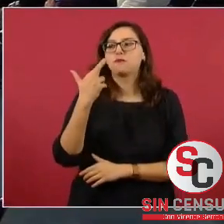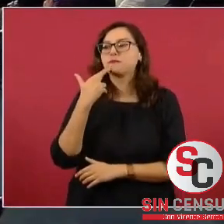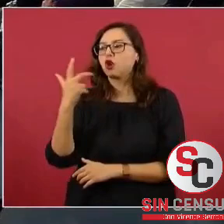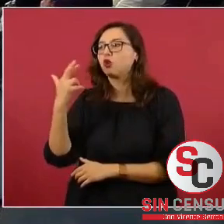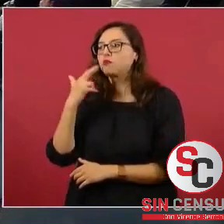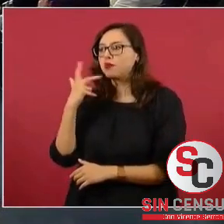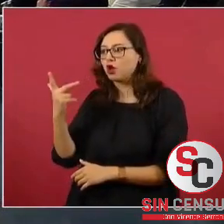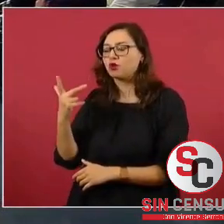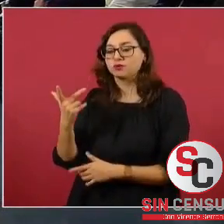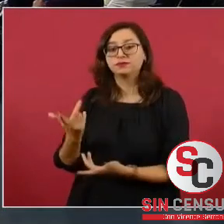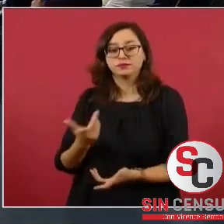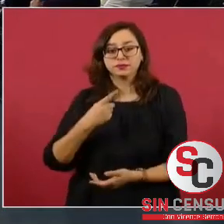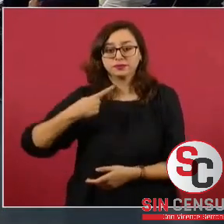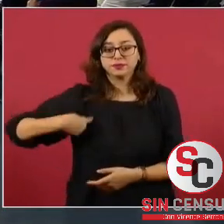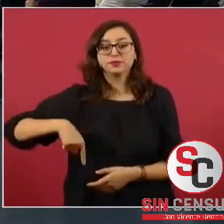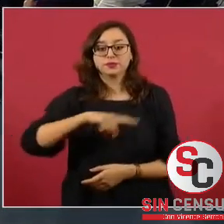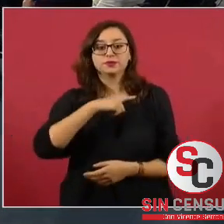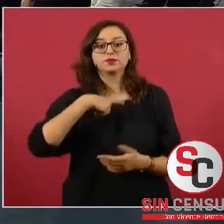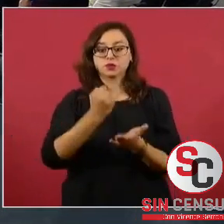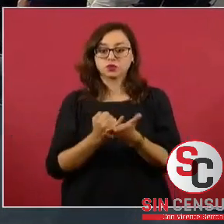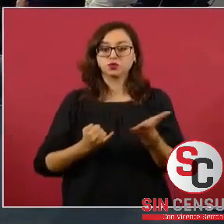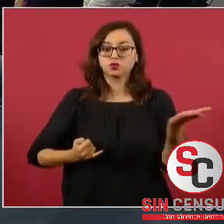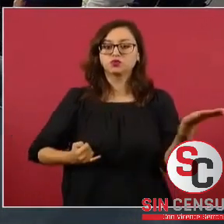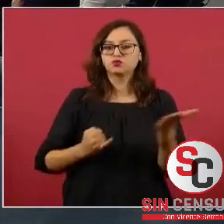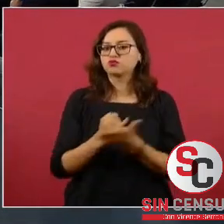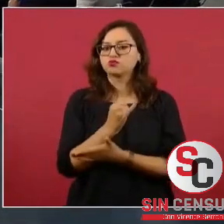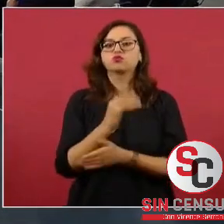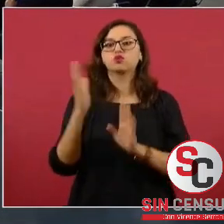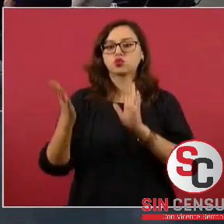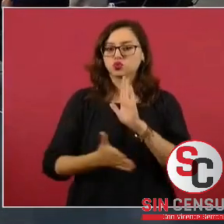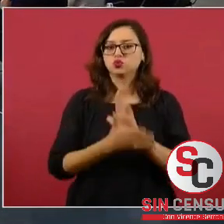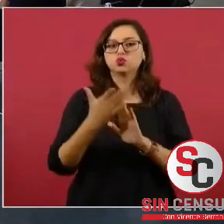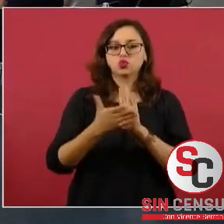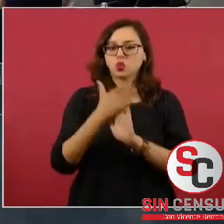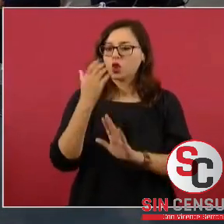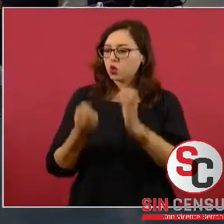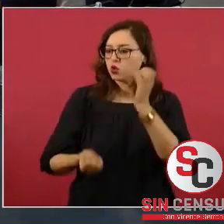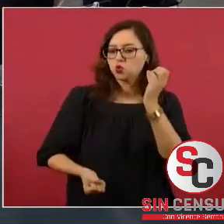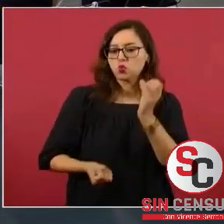y tomamos la decisión de iniciar la construcción de la nueva refinería.